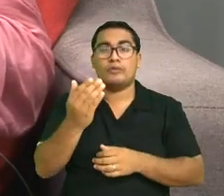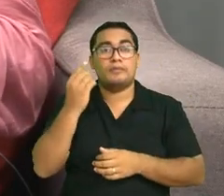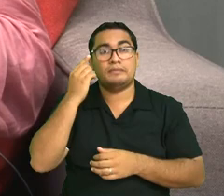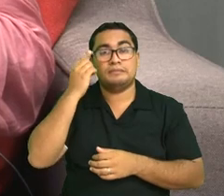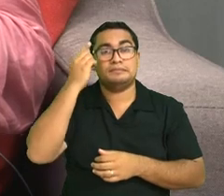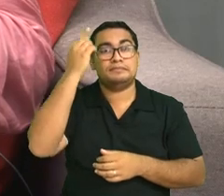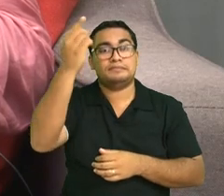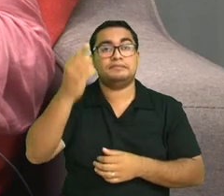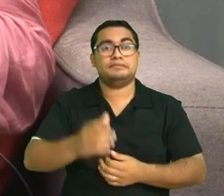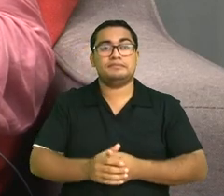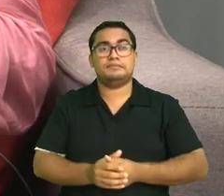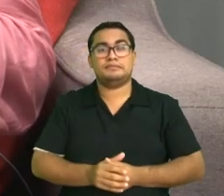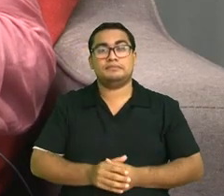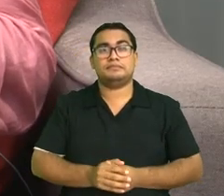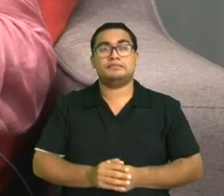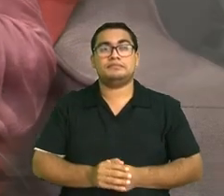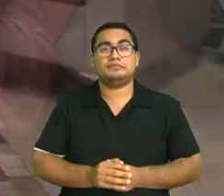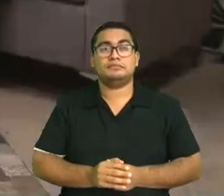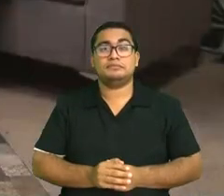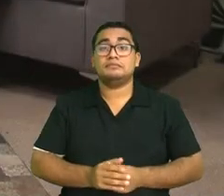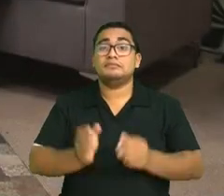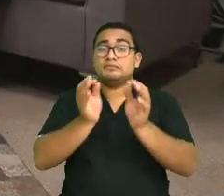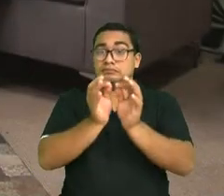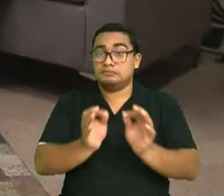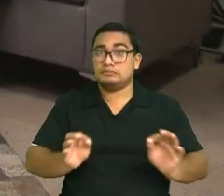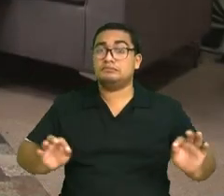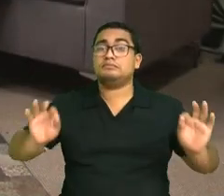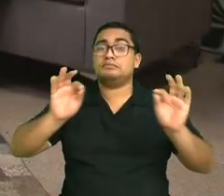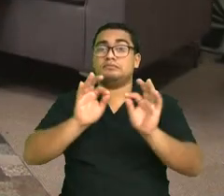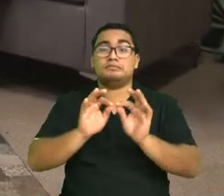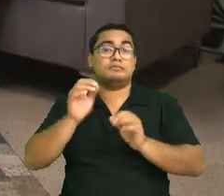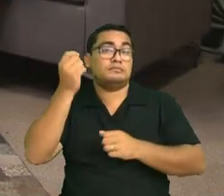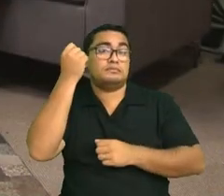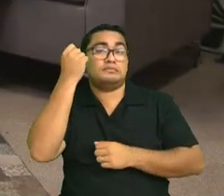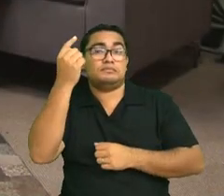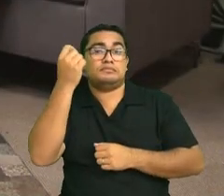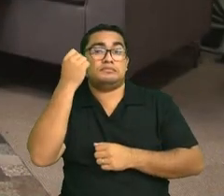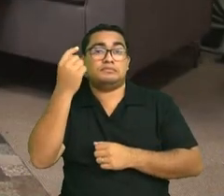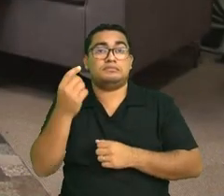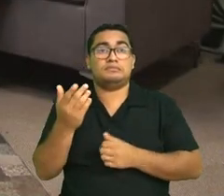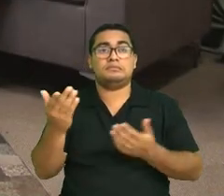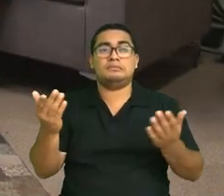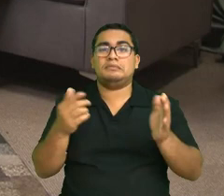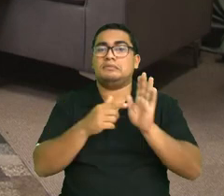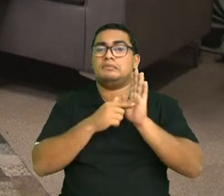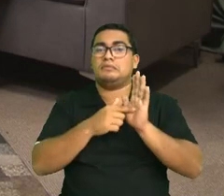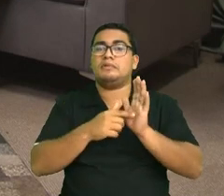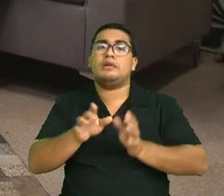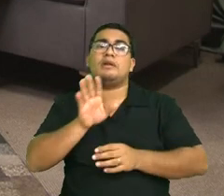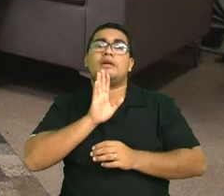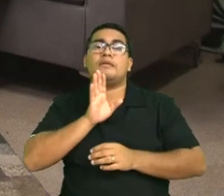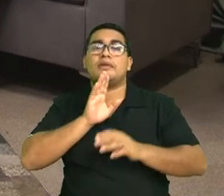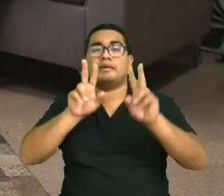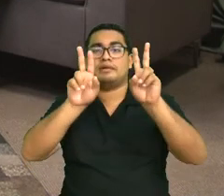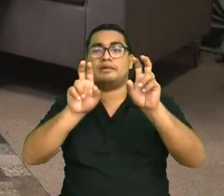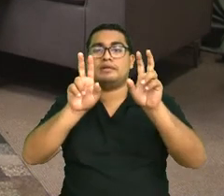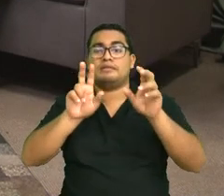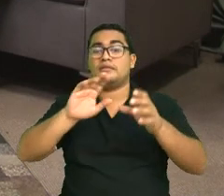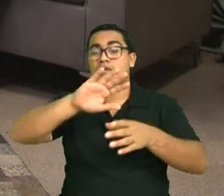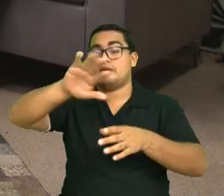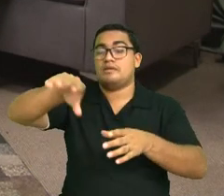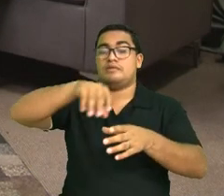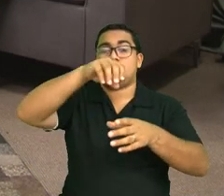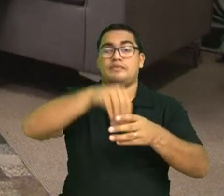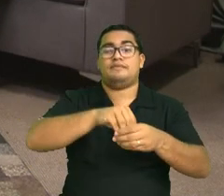comunidad. Eso es muy importante entender esa parte de un proceso, porque cuando hablamos de inclusión no es únicamente